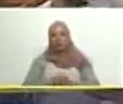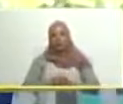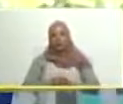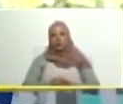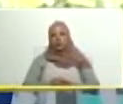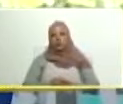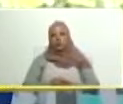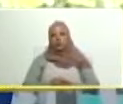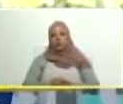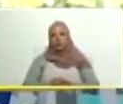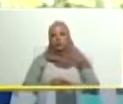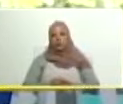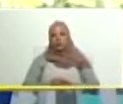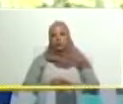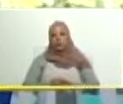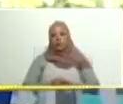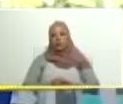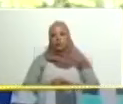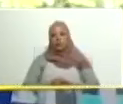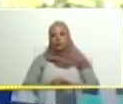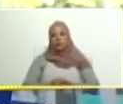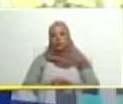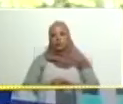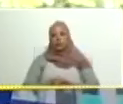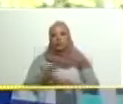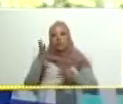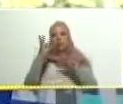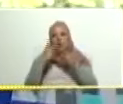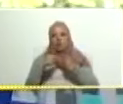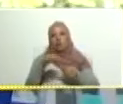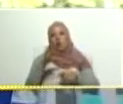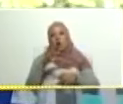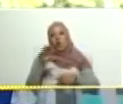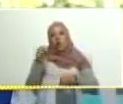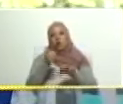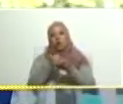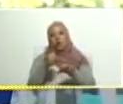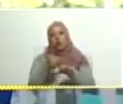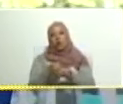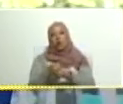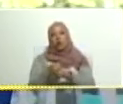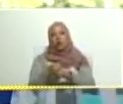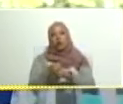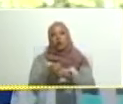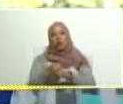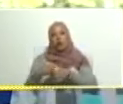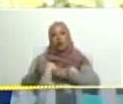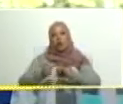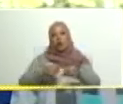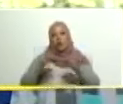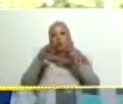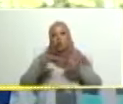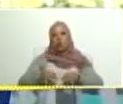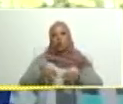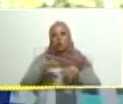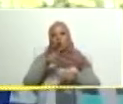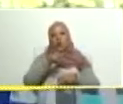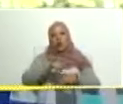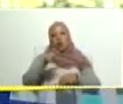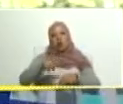¿Por dónde voy? Ajá, número 40, el movimiento de la seguridad